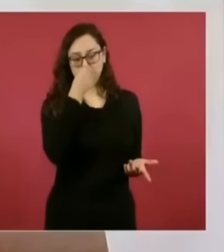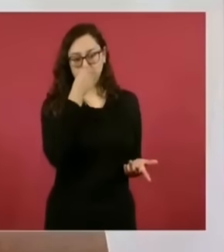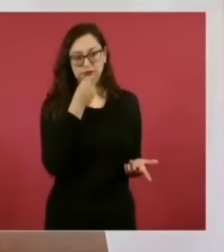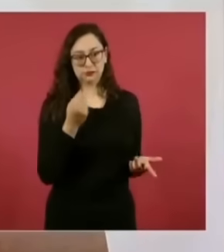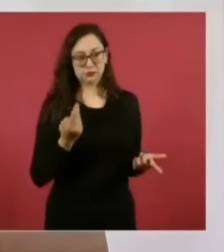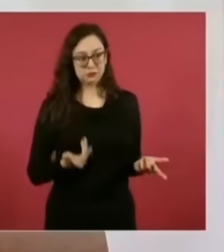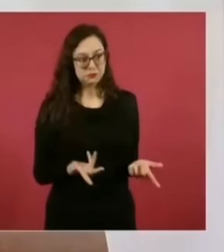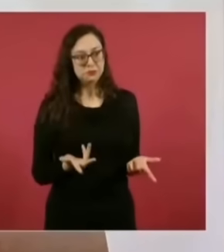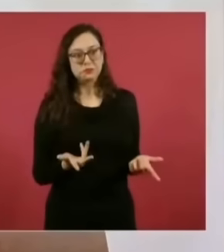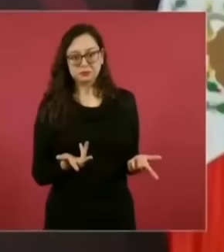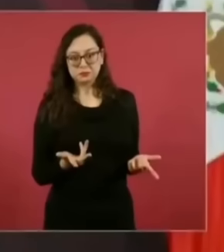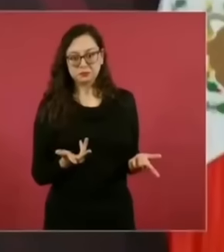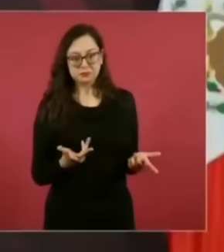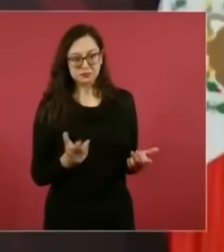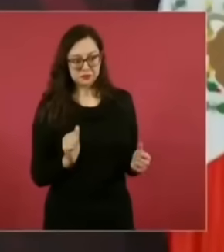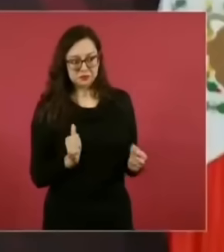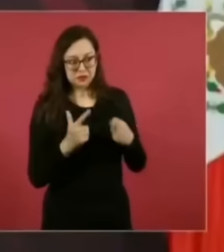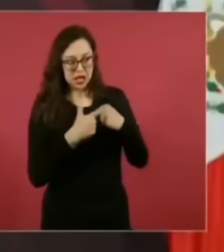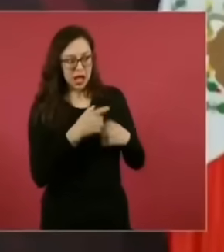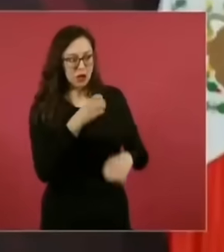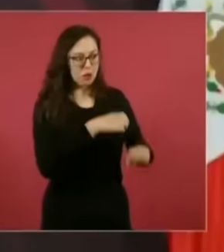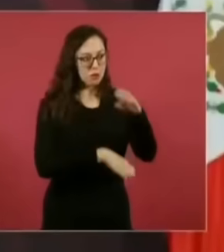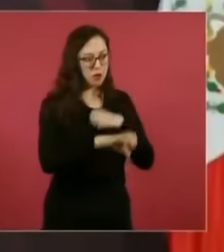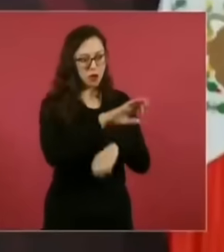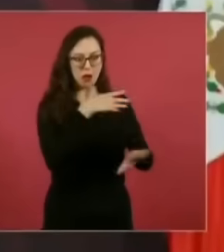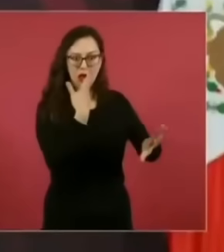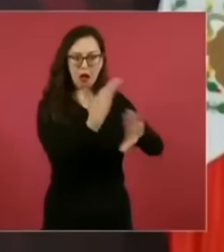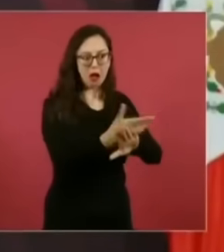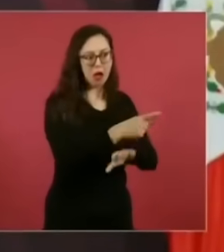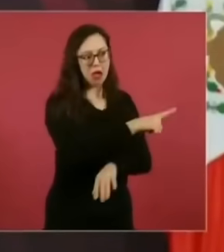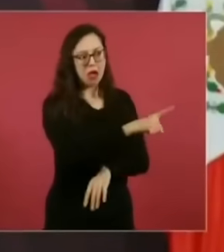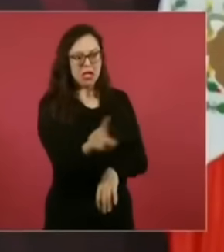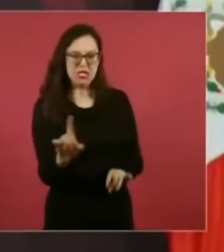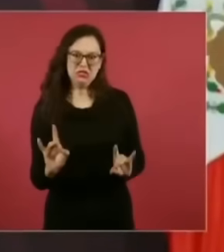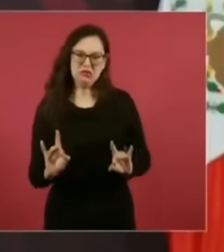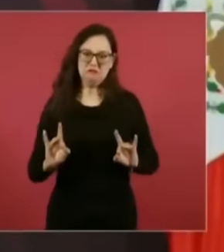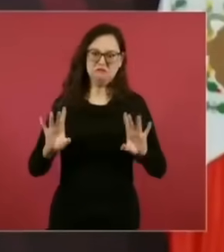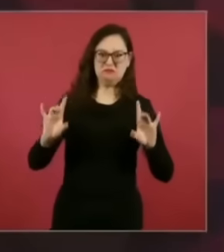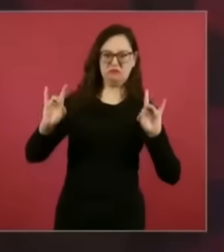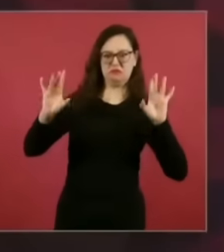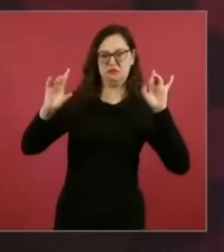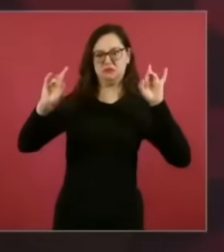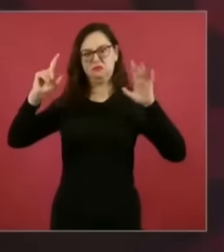y no hubo ruptura y no hubo